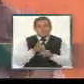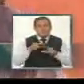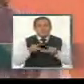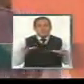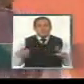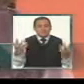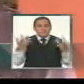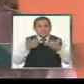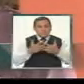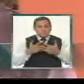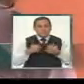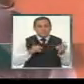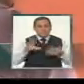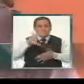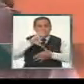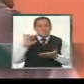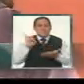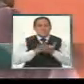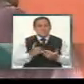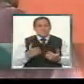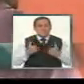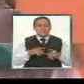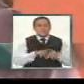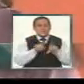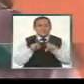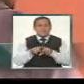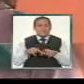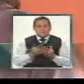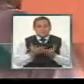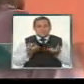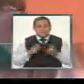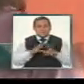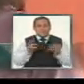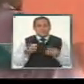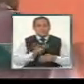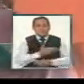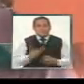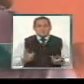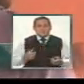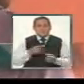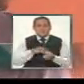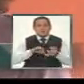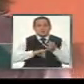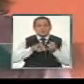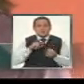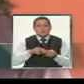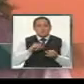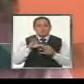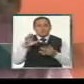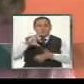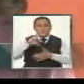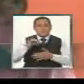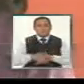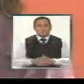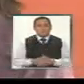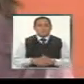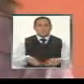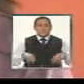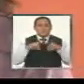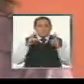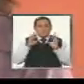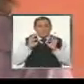integración latinoamericana, a que tanto aspiramos los gobernantes de América del Sur y América Latina. Y en el tema